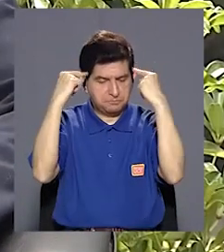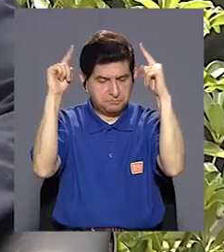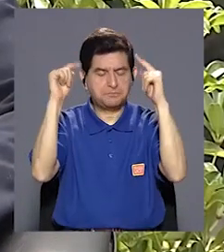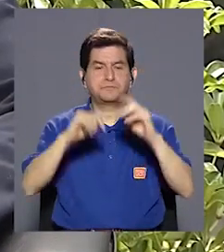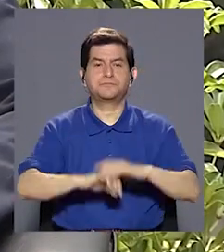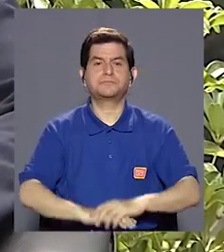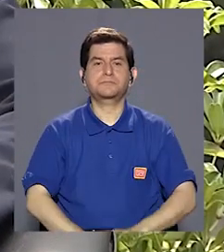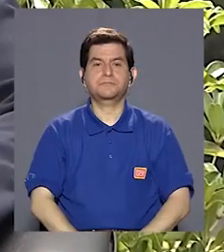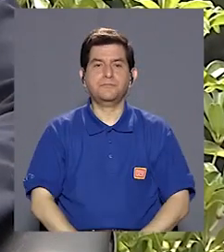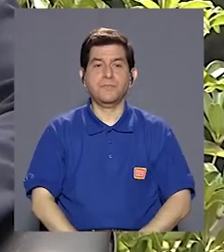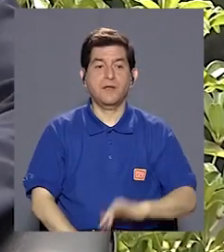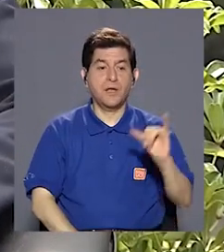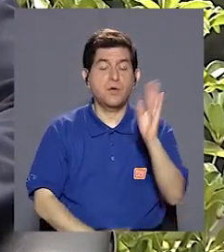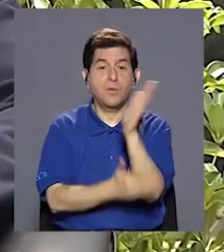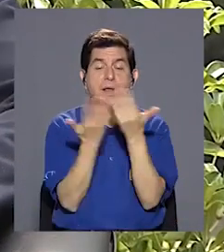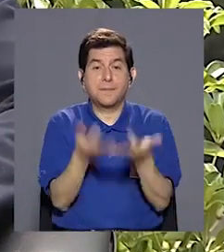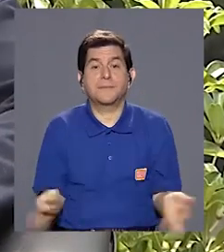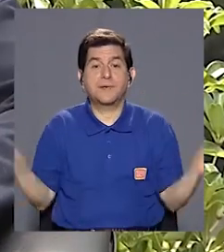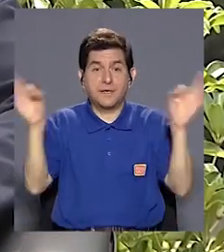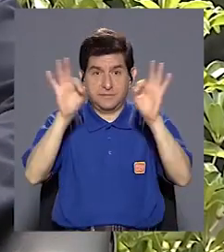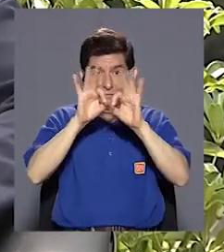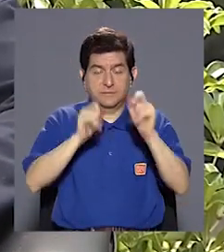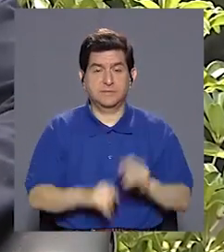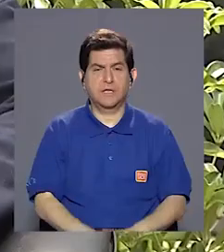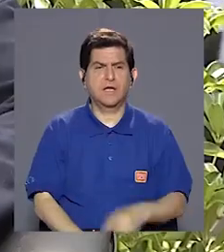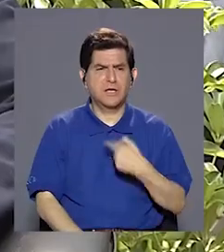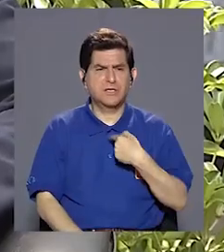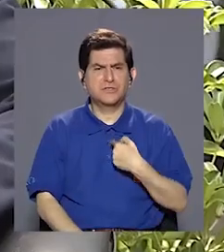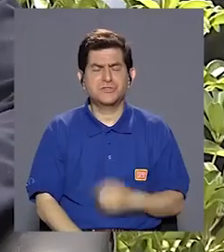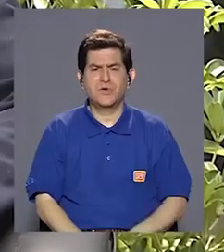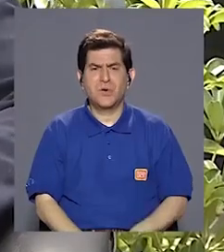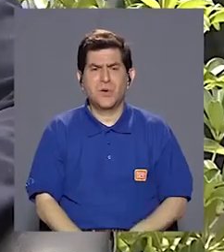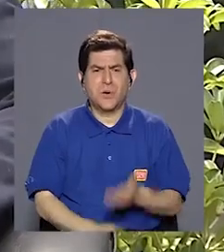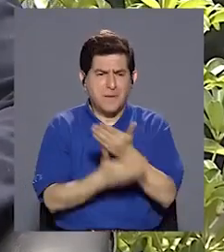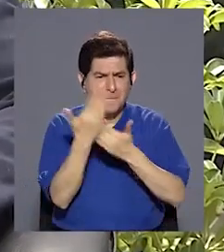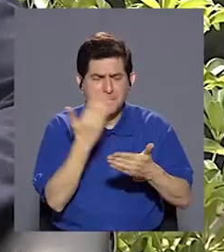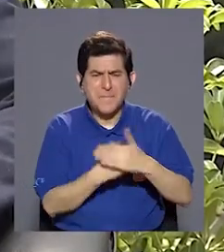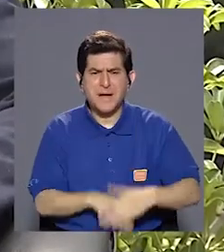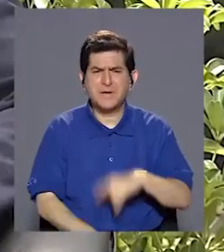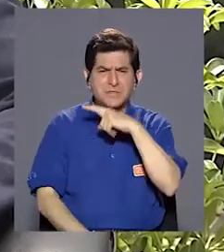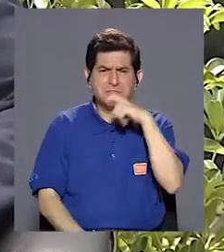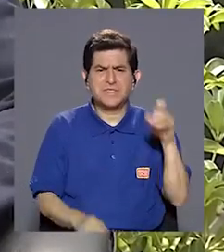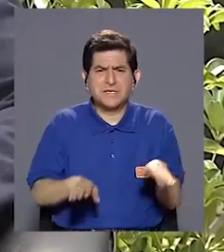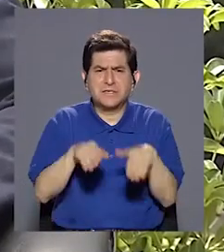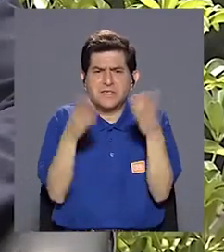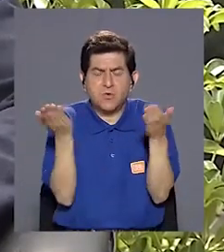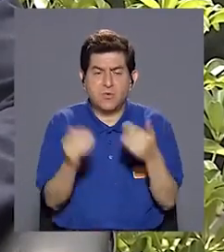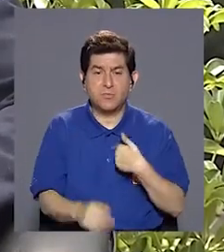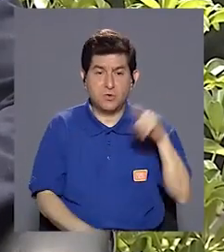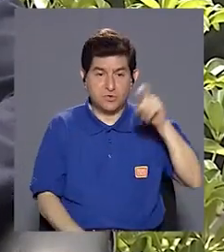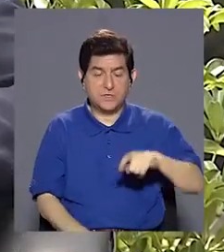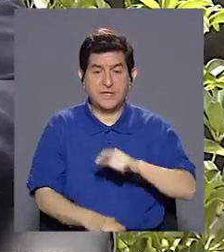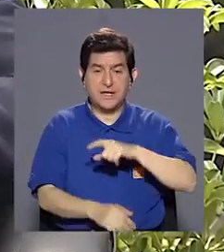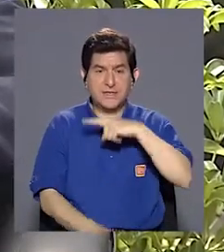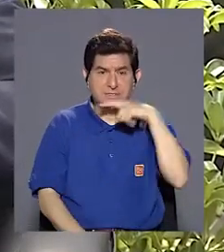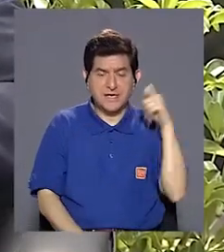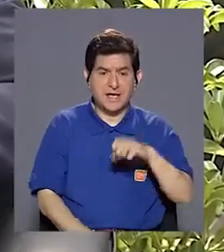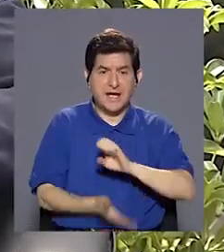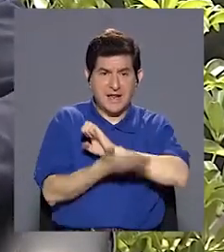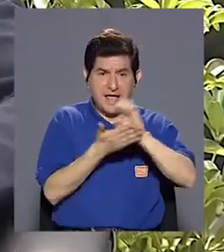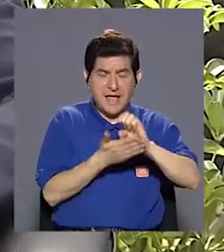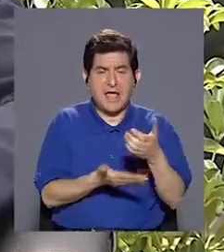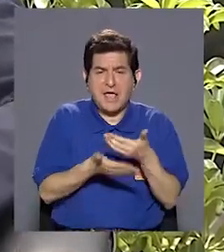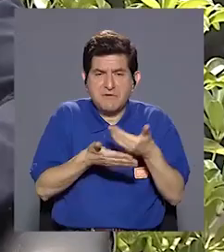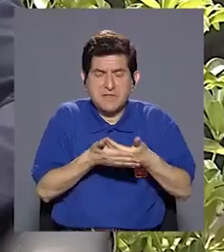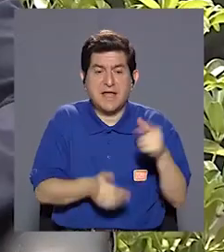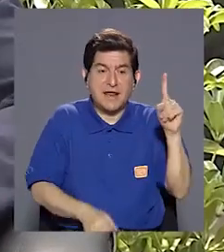efectivo. Y también hay una parte muy importante que es cómo me voy a secar yo las manos. Porque yo ocupo también secar para evitar que quede